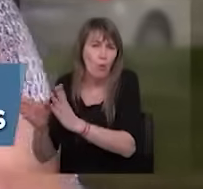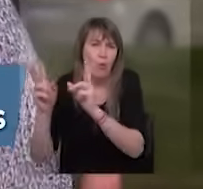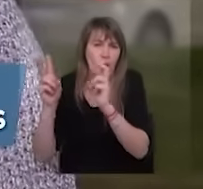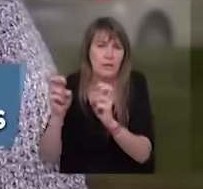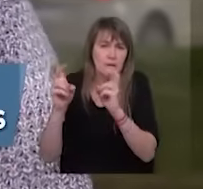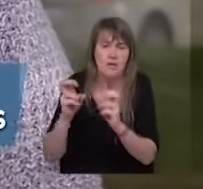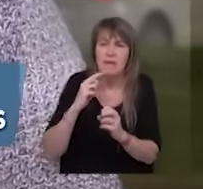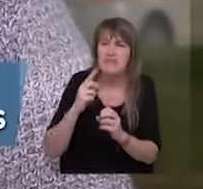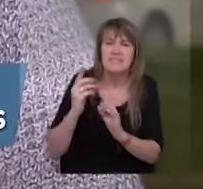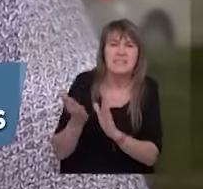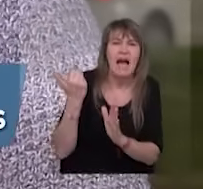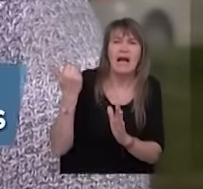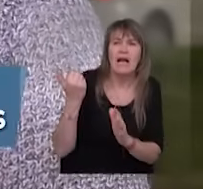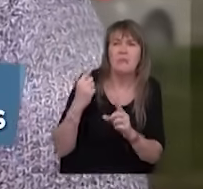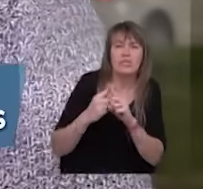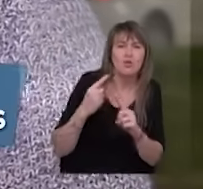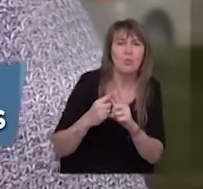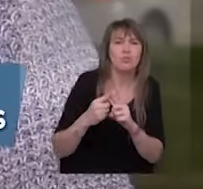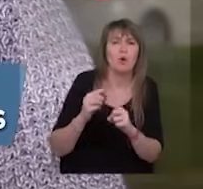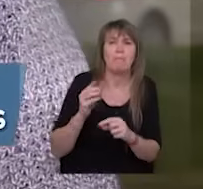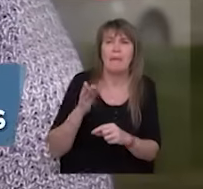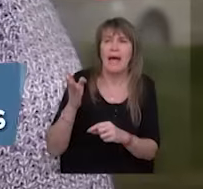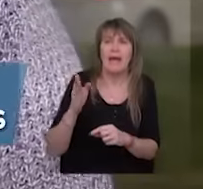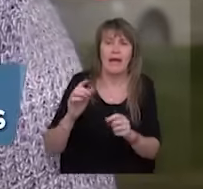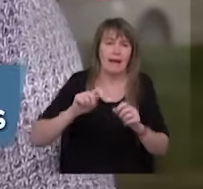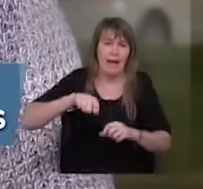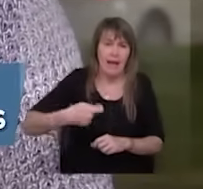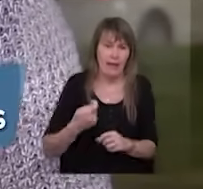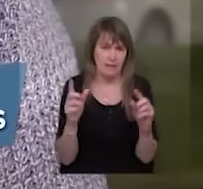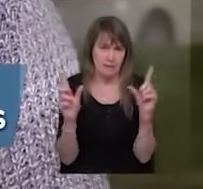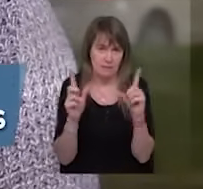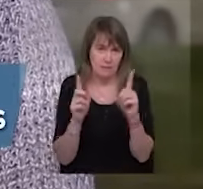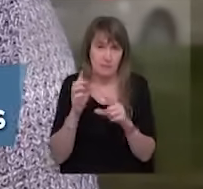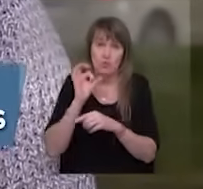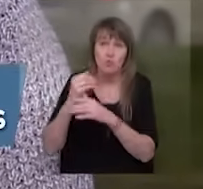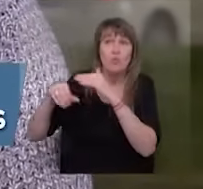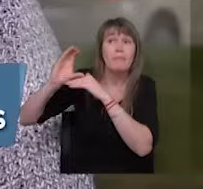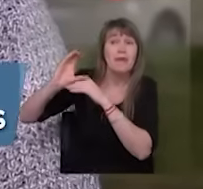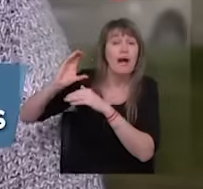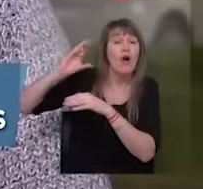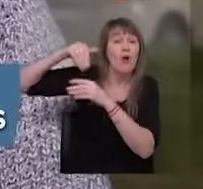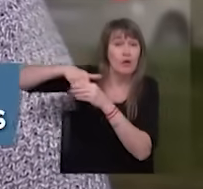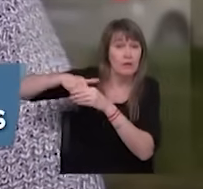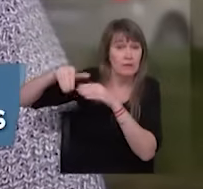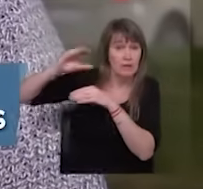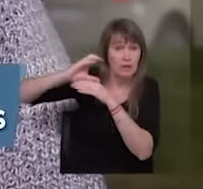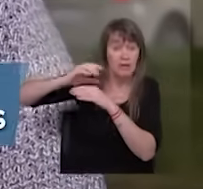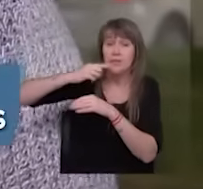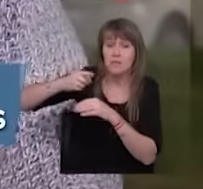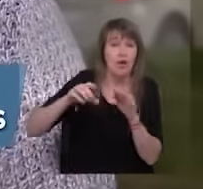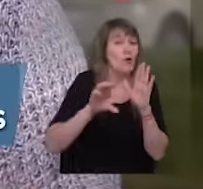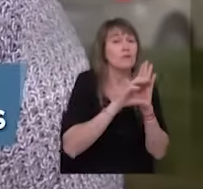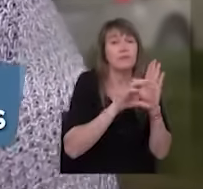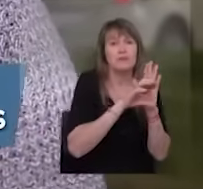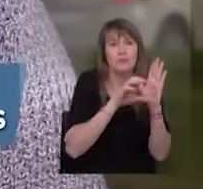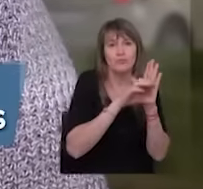confisca minutos a los canales de televisión cuando en realidad la suprema corte de justicia ya estableció que era constitucional la necesidad o la